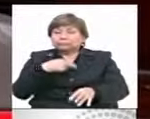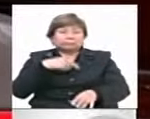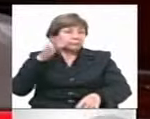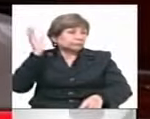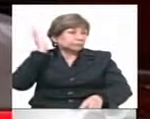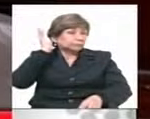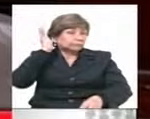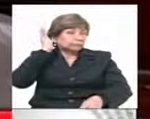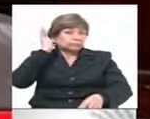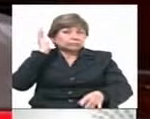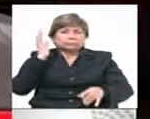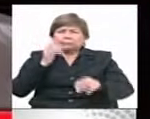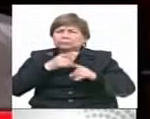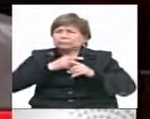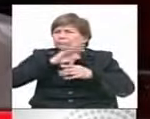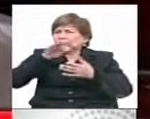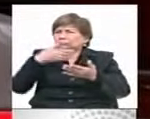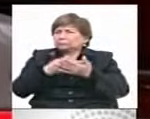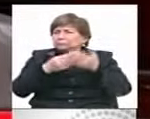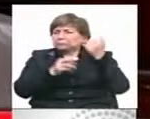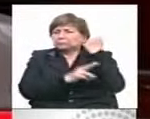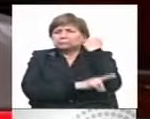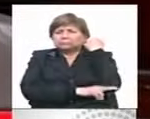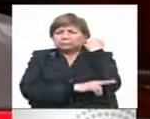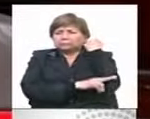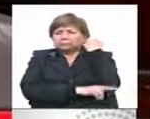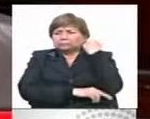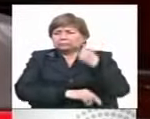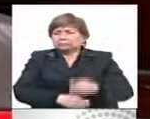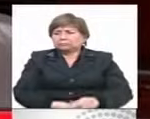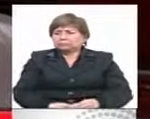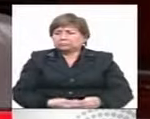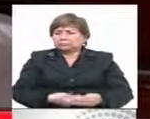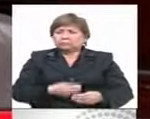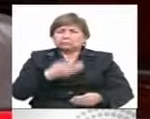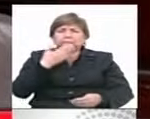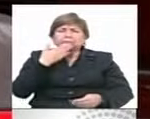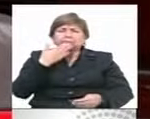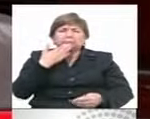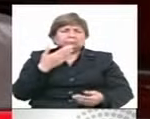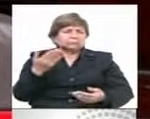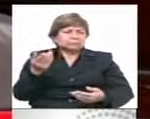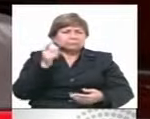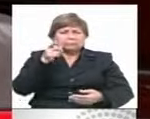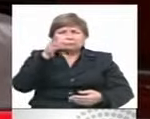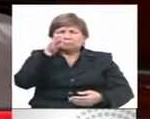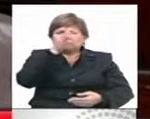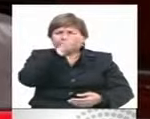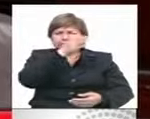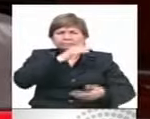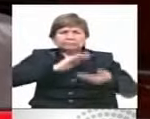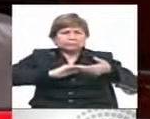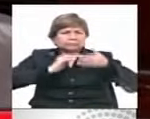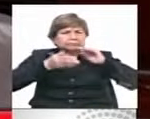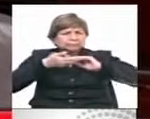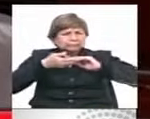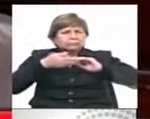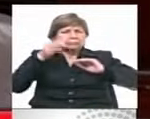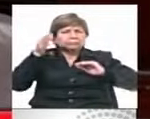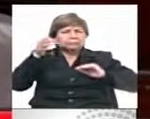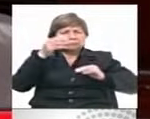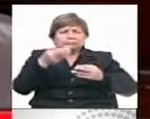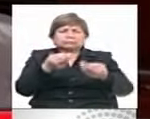escuchando a nivel nacional, quienes en cada rincón, en cada comunidad, nos